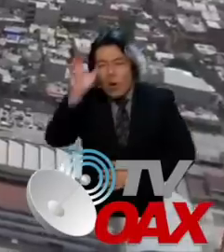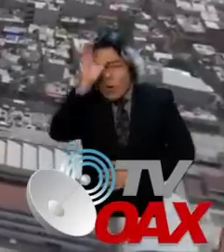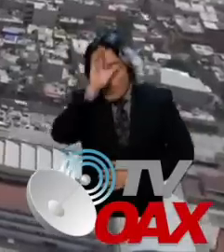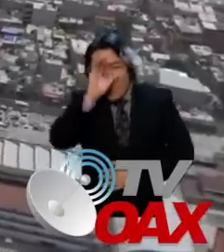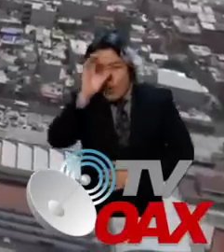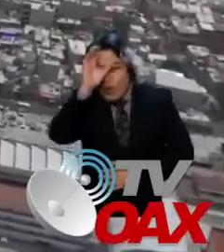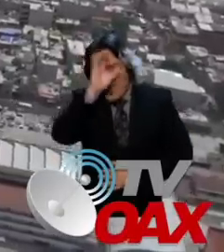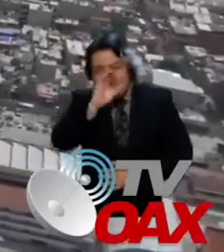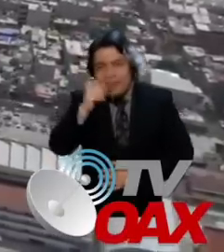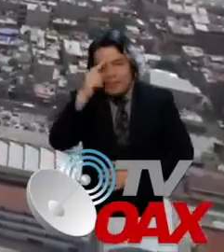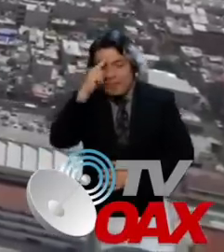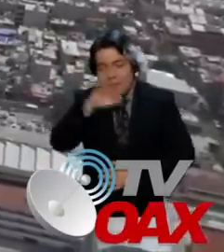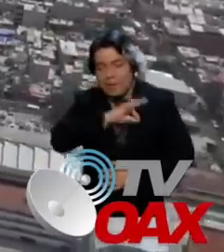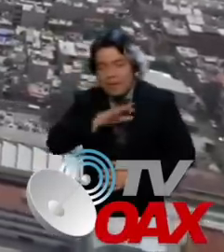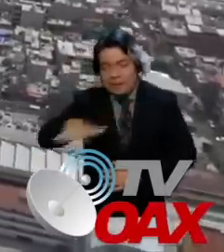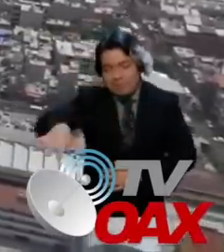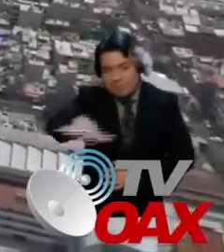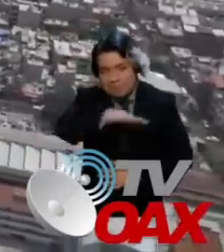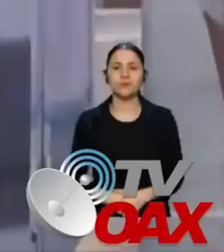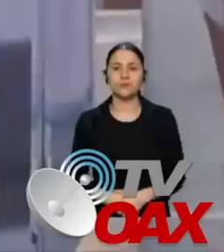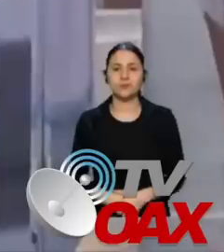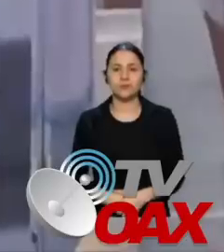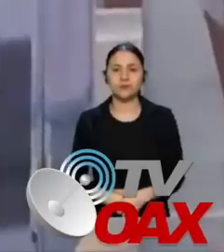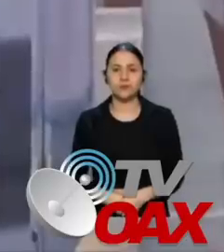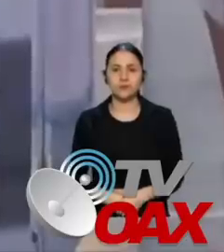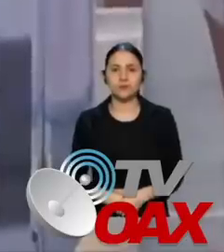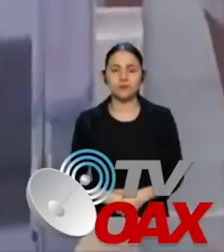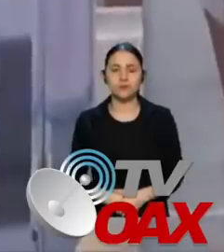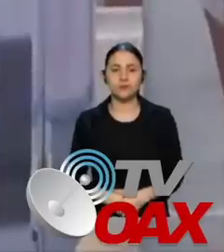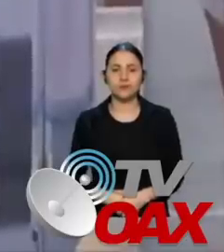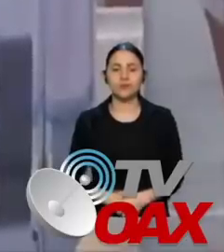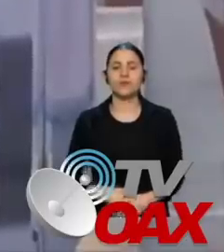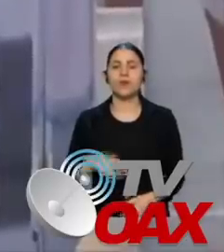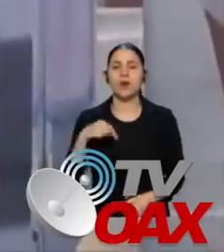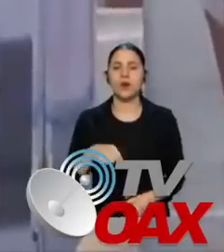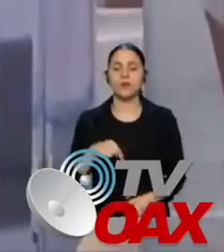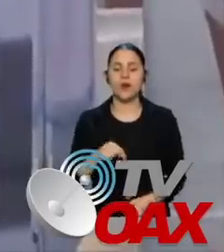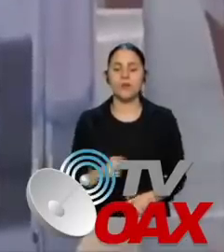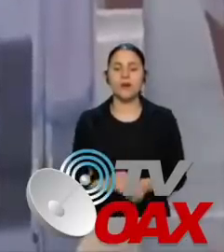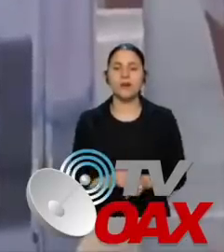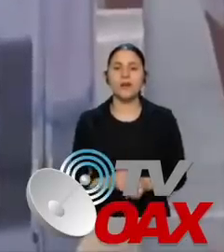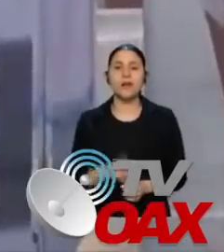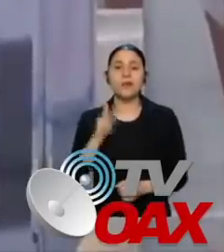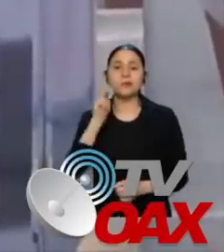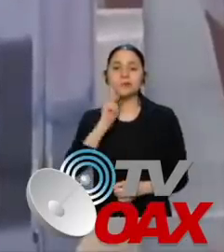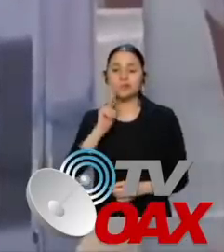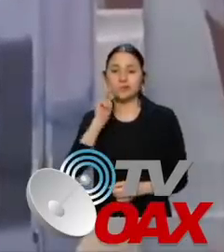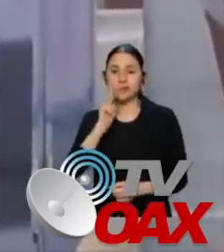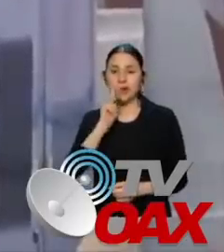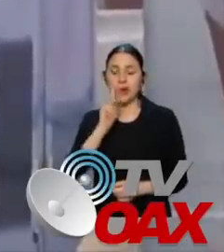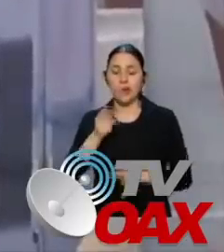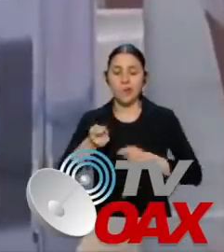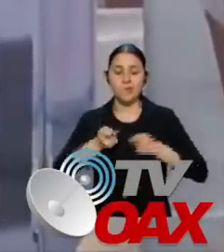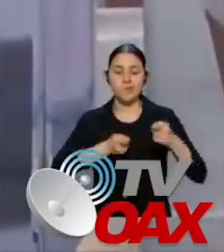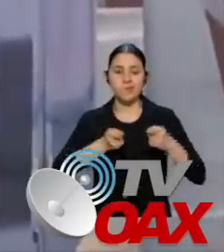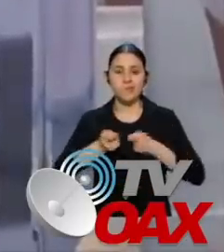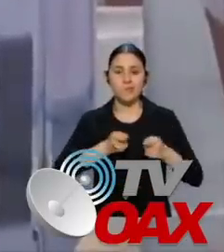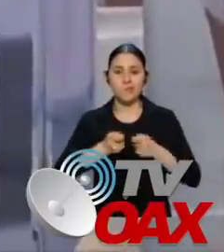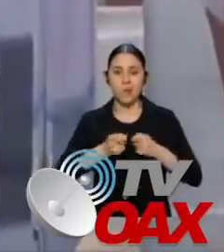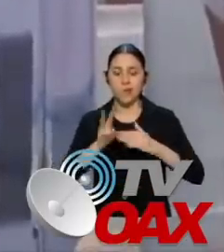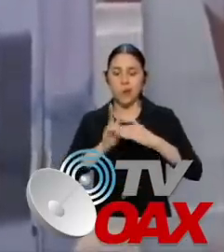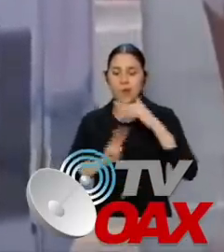servicio del desarrollo con bienestar. Las primeras pruebas operativas del trolebús